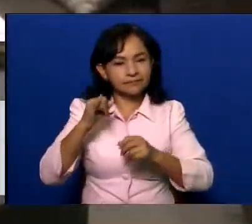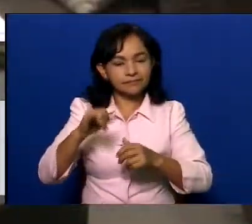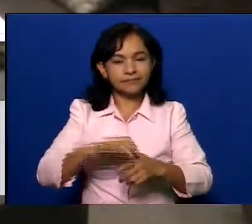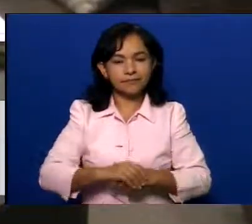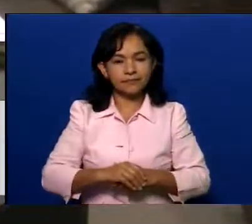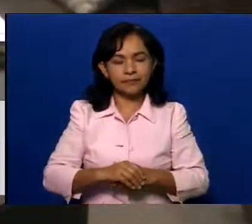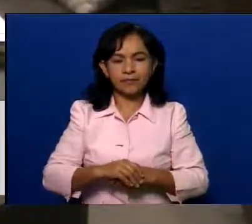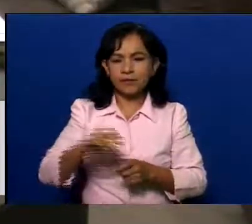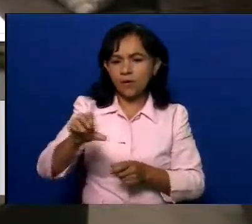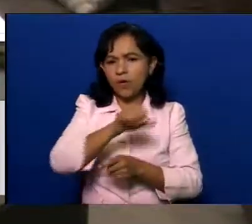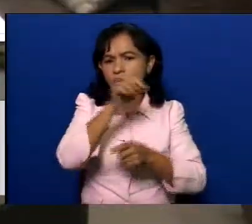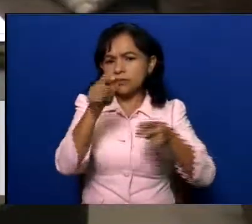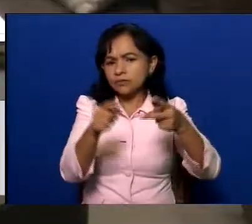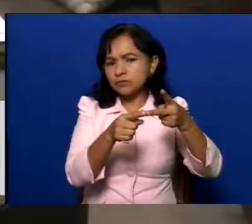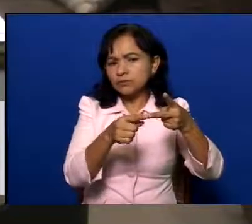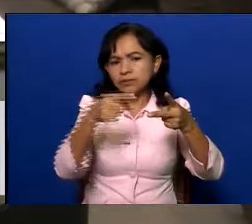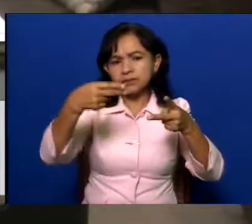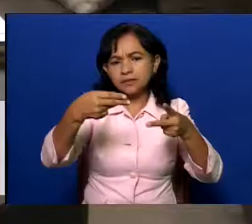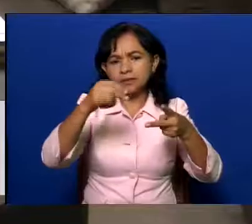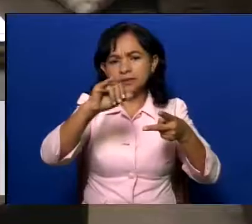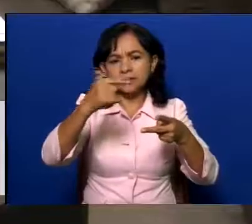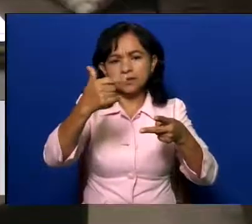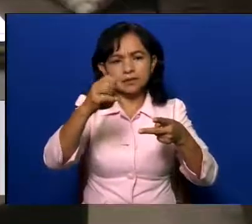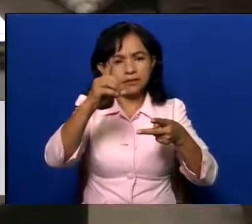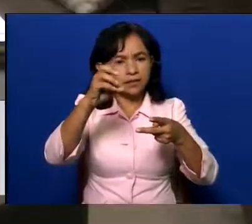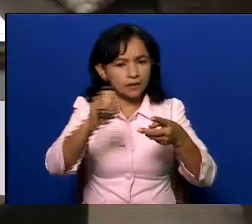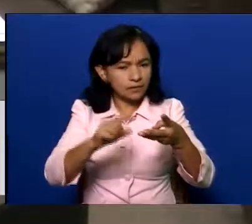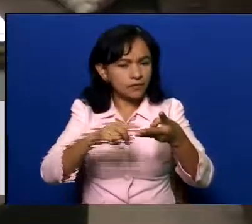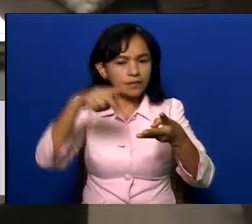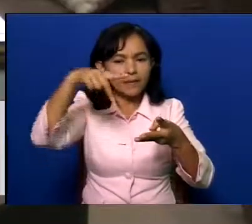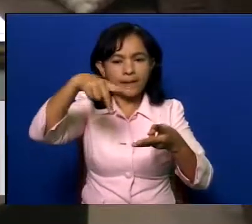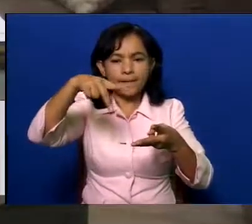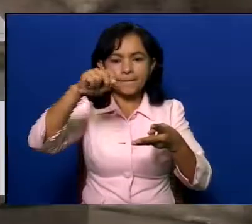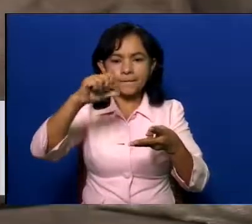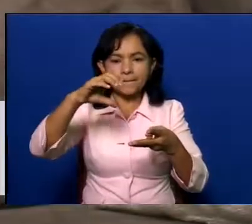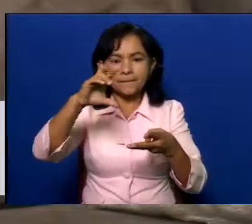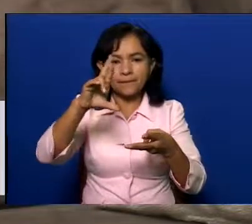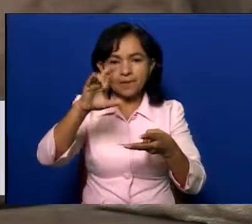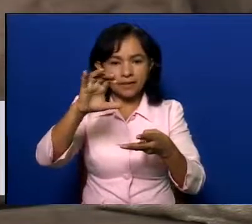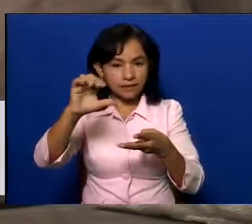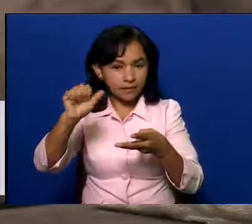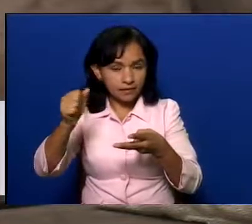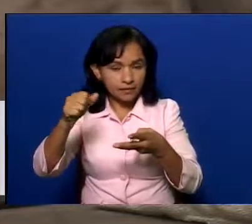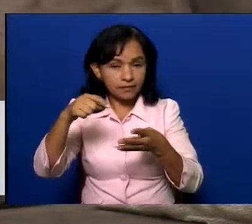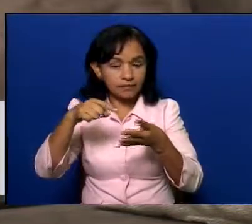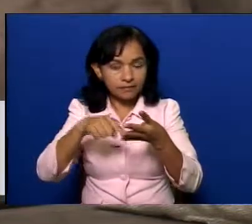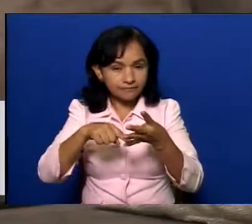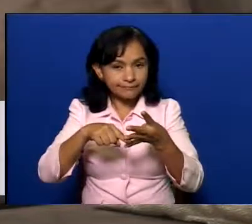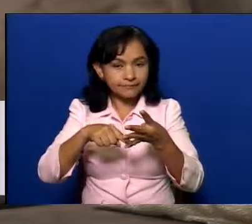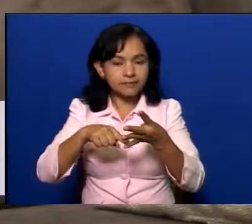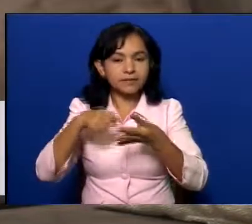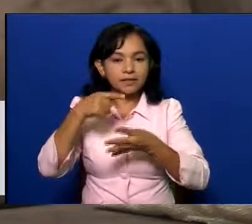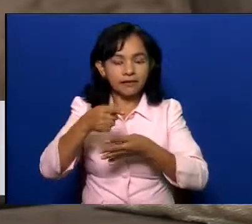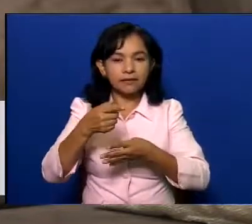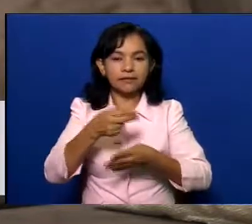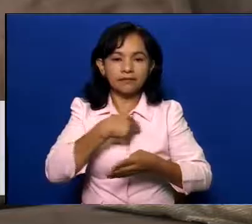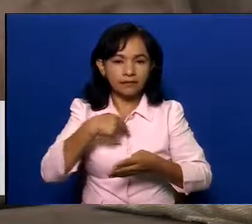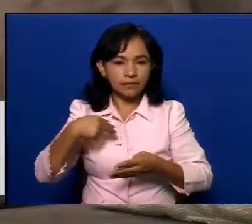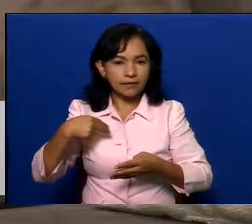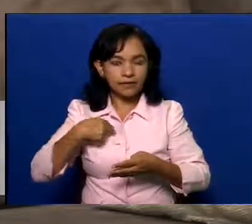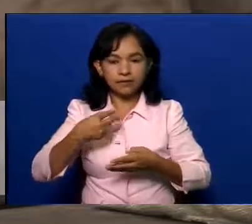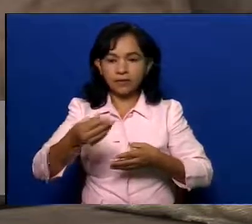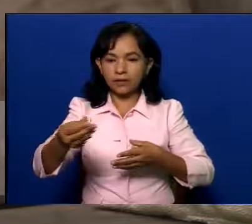el cáncer de hígado, en eso que me está puede mencionando. Entrar, sí, puede entrar el páncreas también, uh-huh, que son los que forman una serie de condiciones para